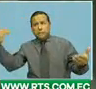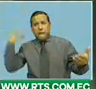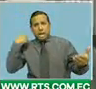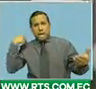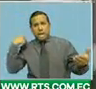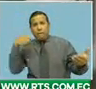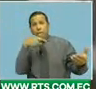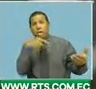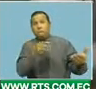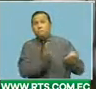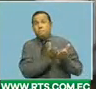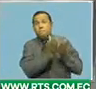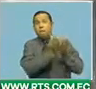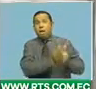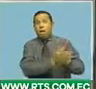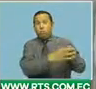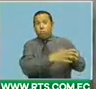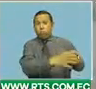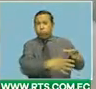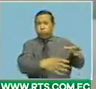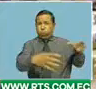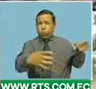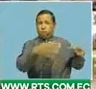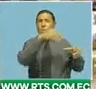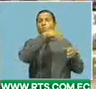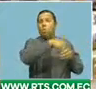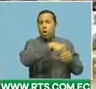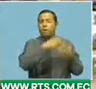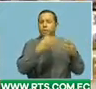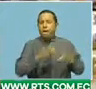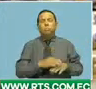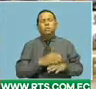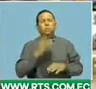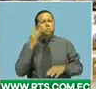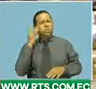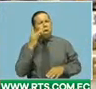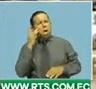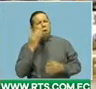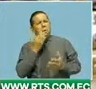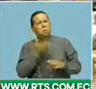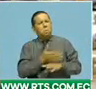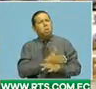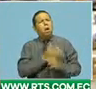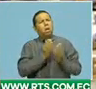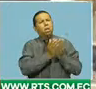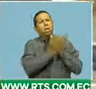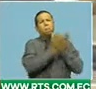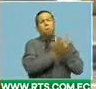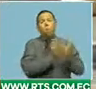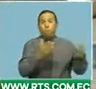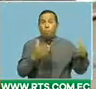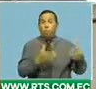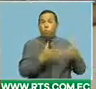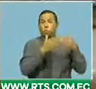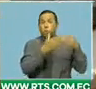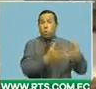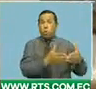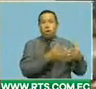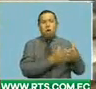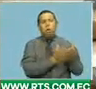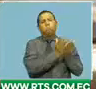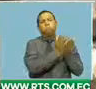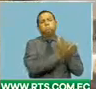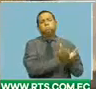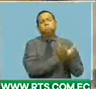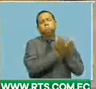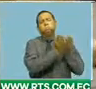barco estaría contaminado. Lo extraño es que pasó todos los controles desde el puerto de Bozorja. Por ello creen que la